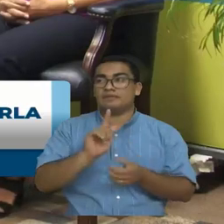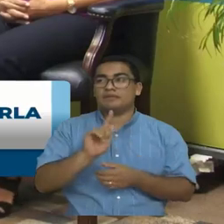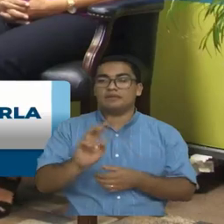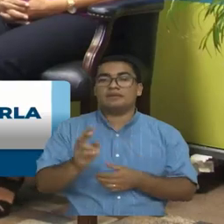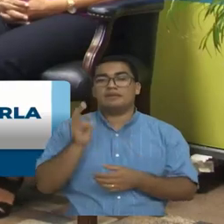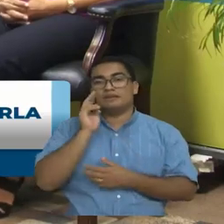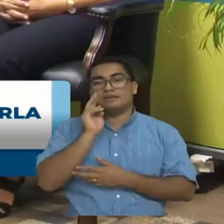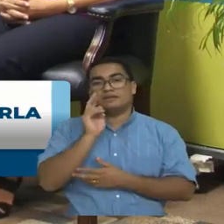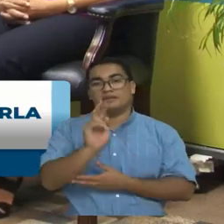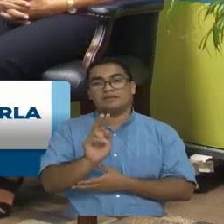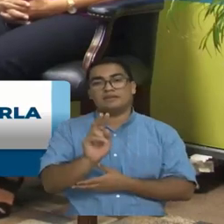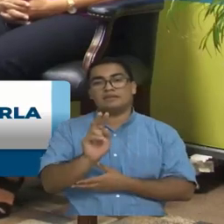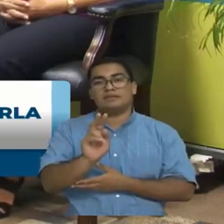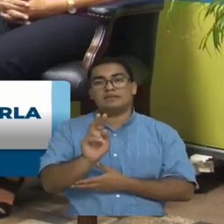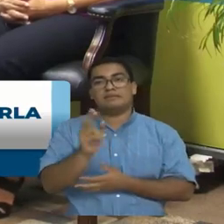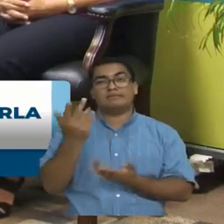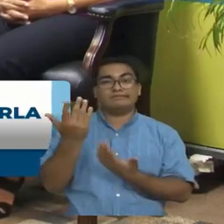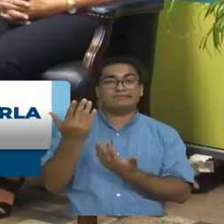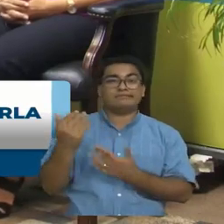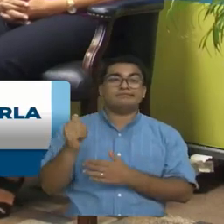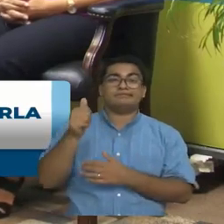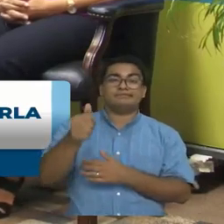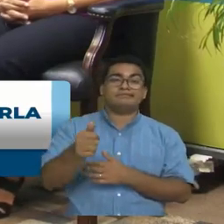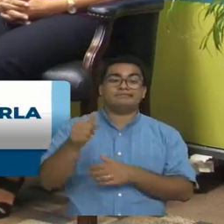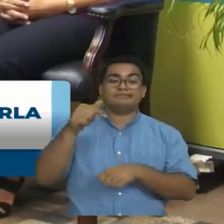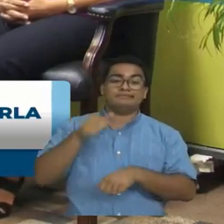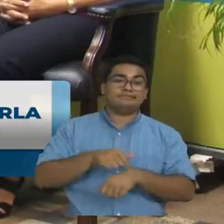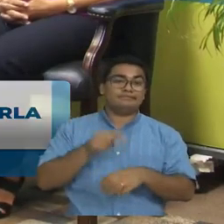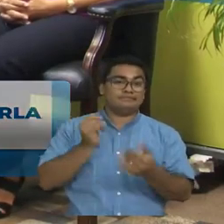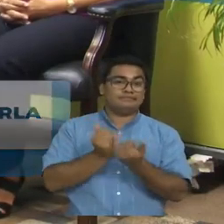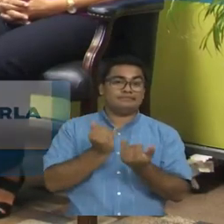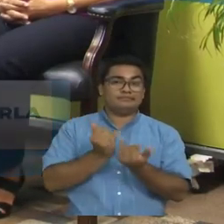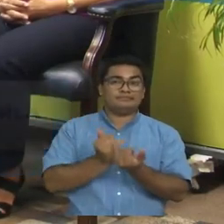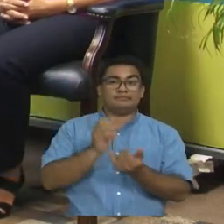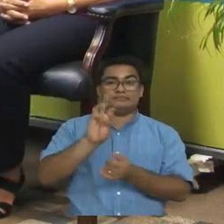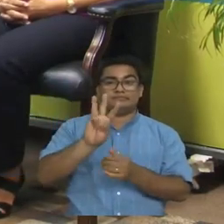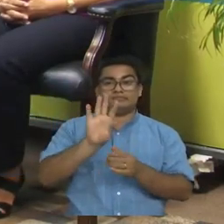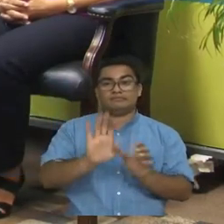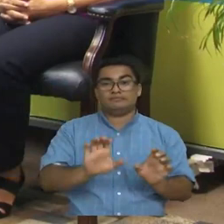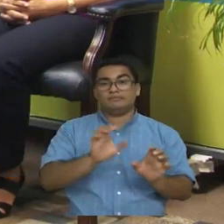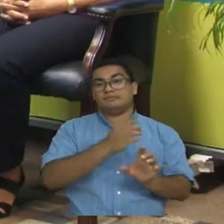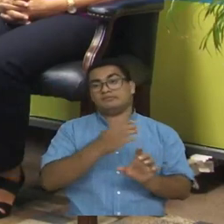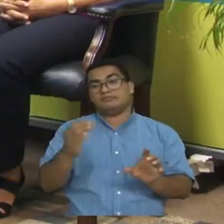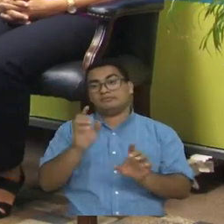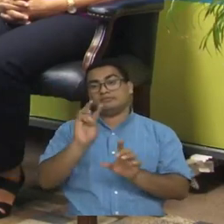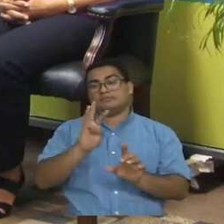fiel sintonía. Le esperamos el día de mañana a esta misma hora, 3 de la tarde, 3 y